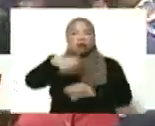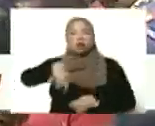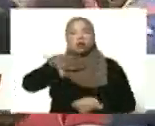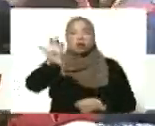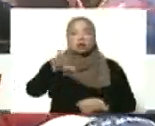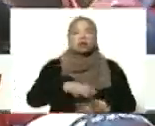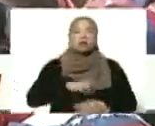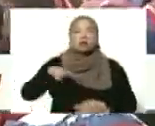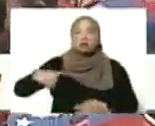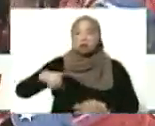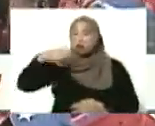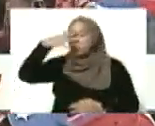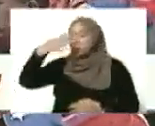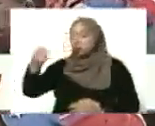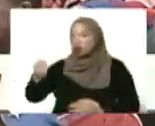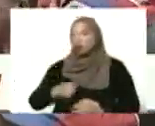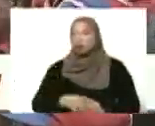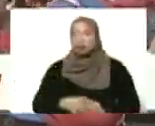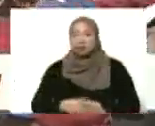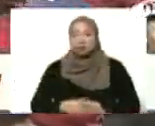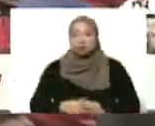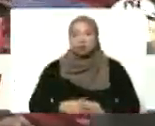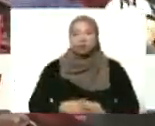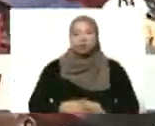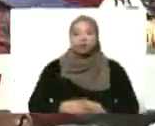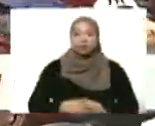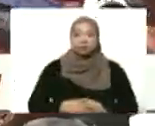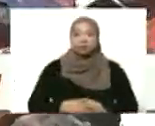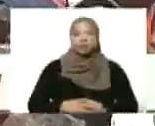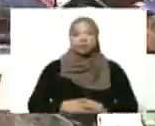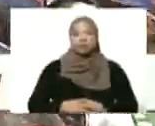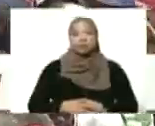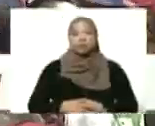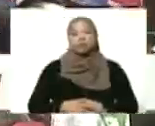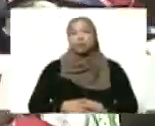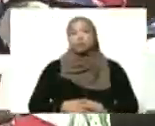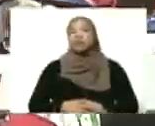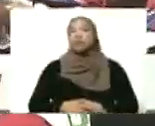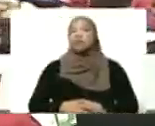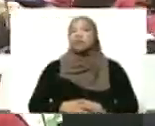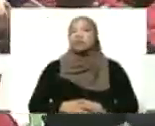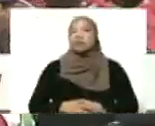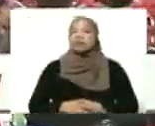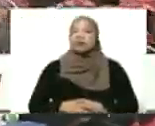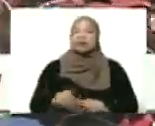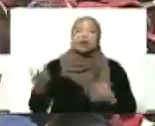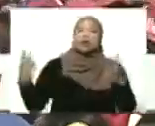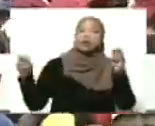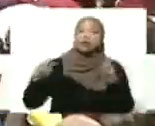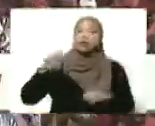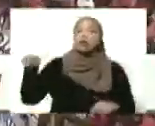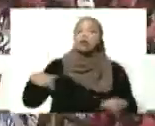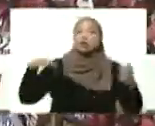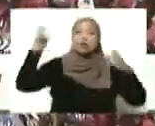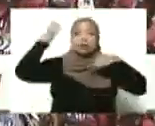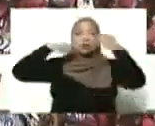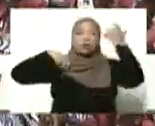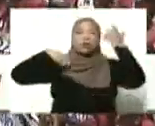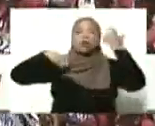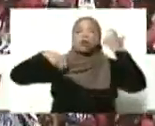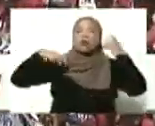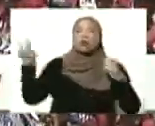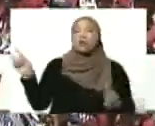eso nosotros debemos entenderlo. Eso no es solo, ¿cómo se llama?, una licencia nuestra de los chavistas, no.